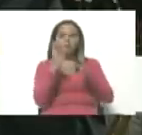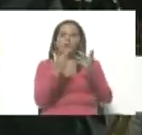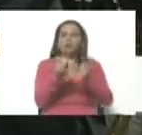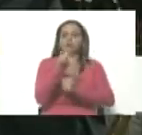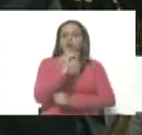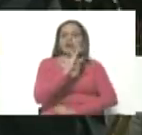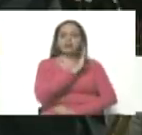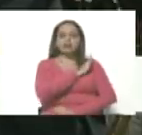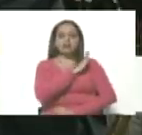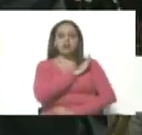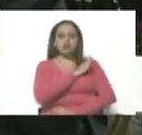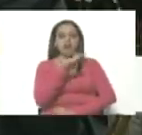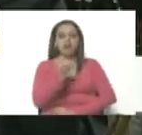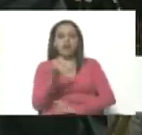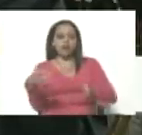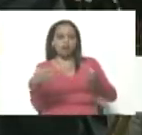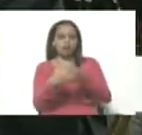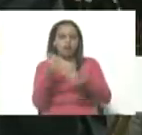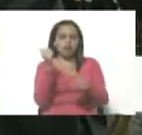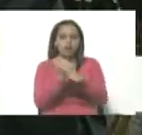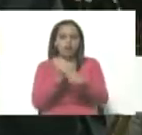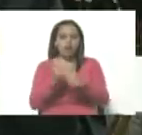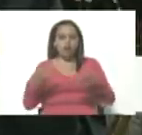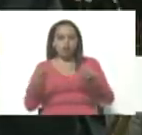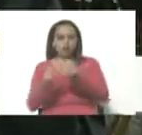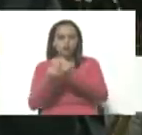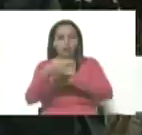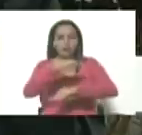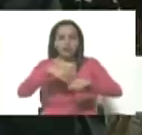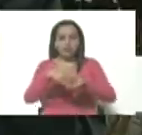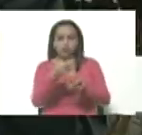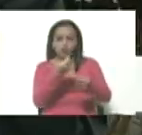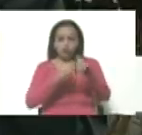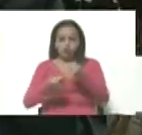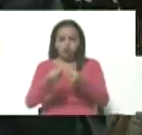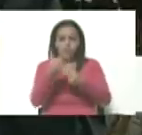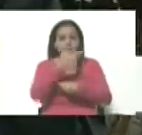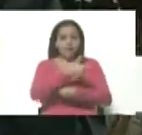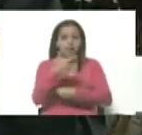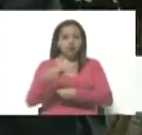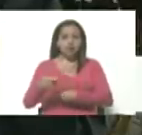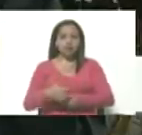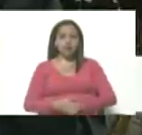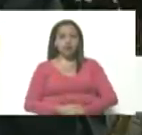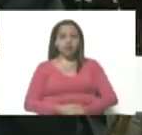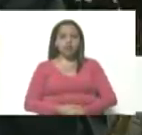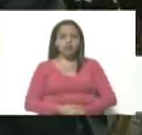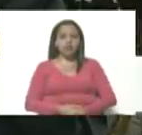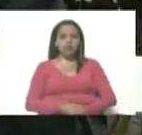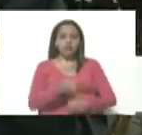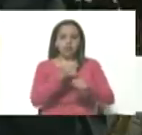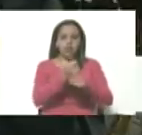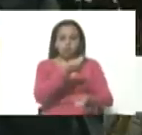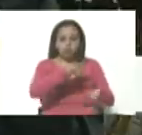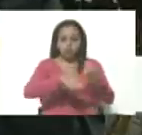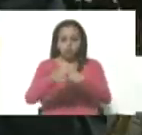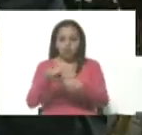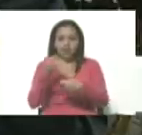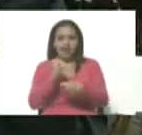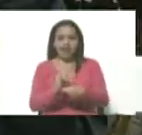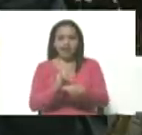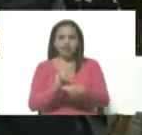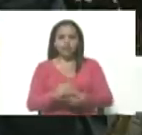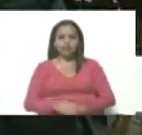y hemos tenido reuniones de trabajo con el ministro de Finanzas, con la gente de Corpovex, con la gente de Comercio, y estamos